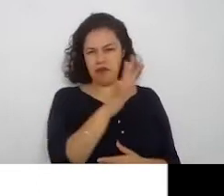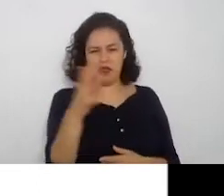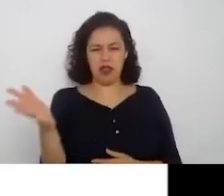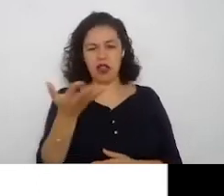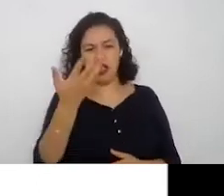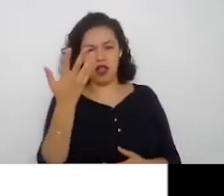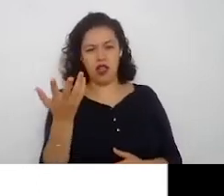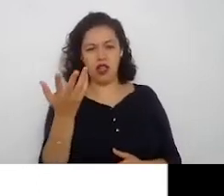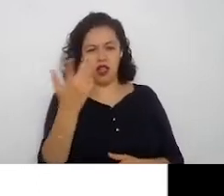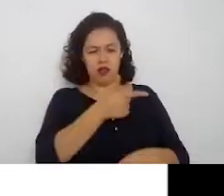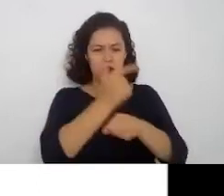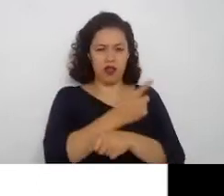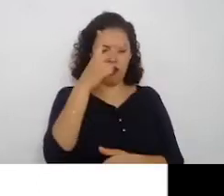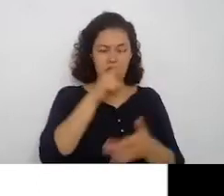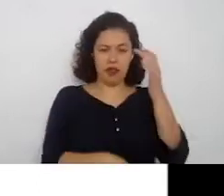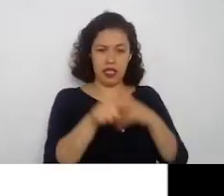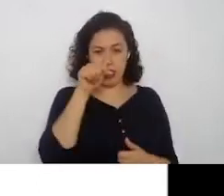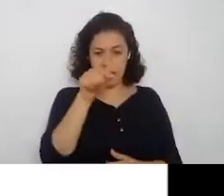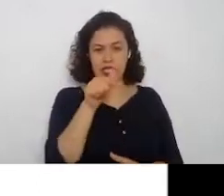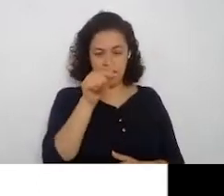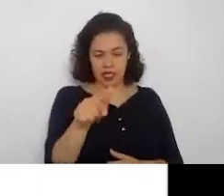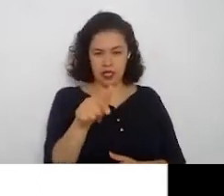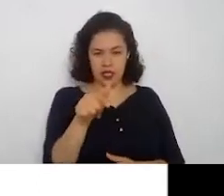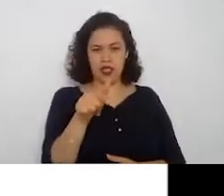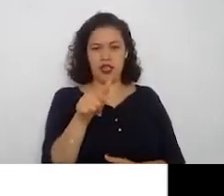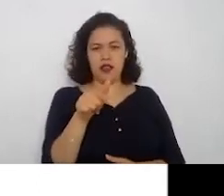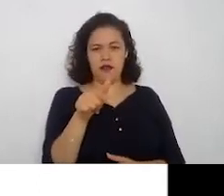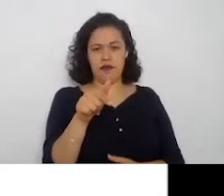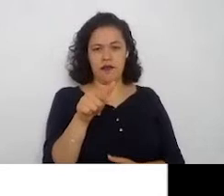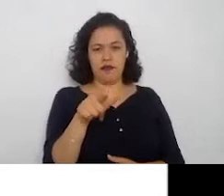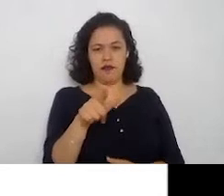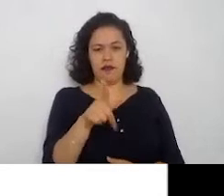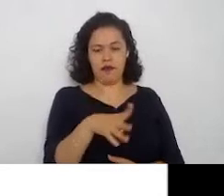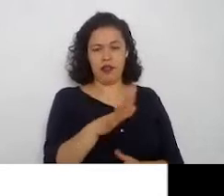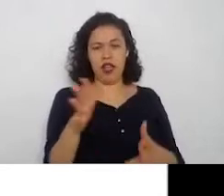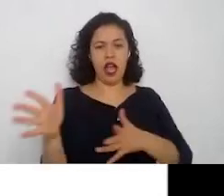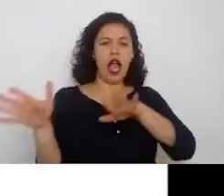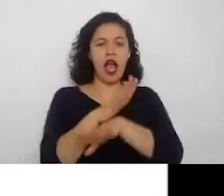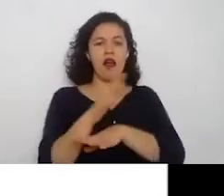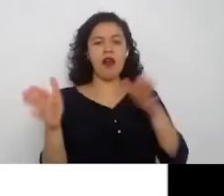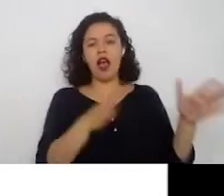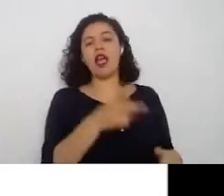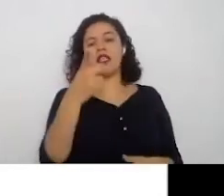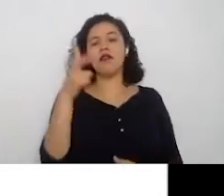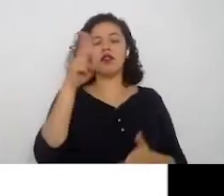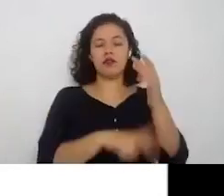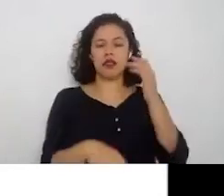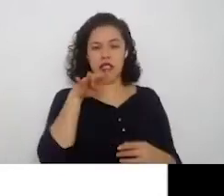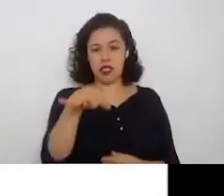identifica, 2017 nos dan el parámetro de cambio a diciembre del 2019,